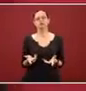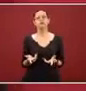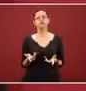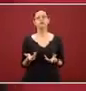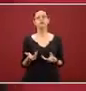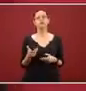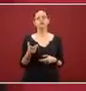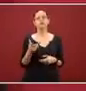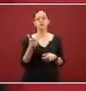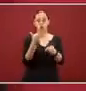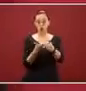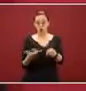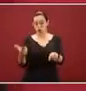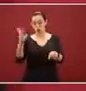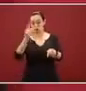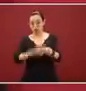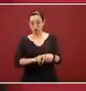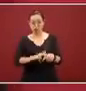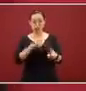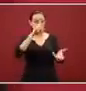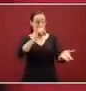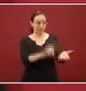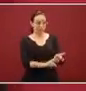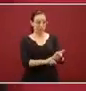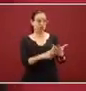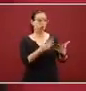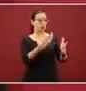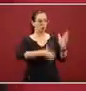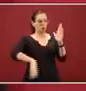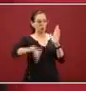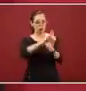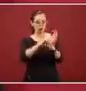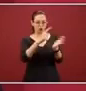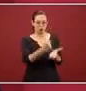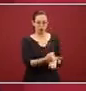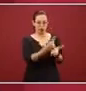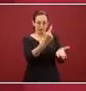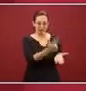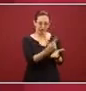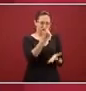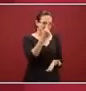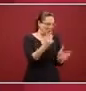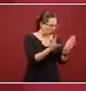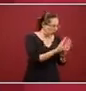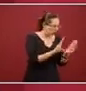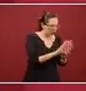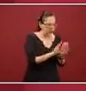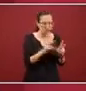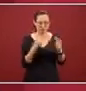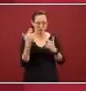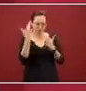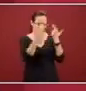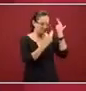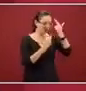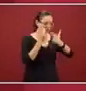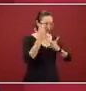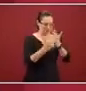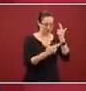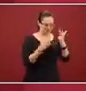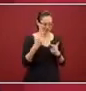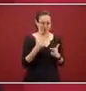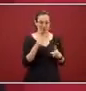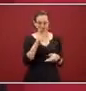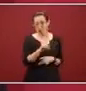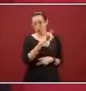cuidados intensivos de los hospitales y, en segundo lugar, ver la capacidad de incrementar